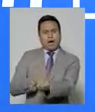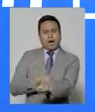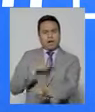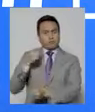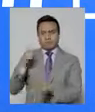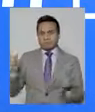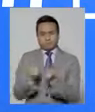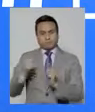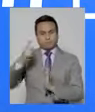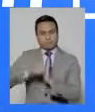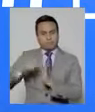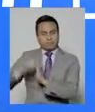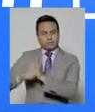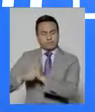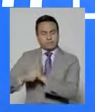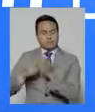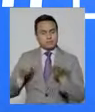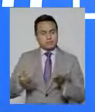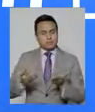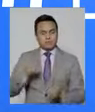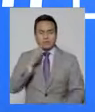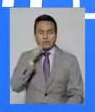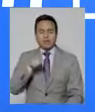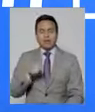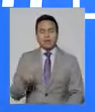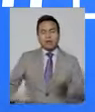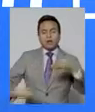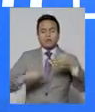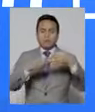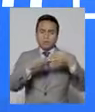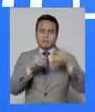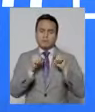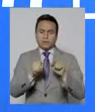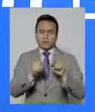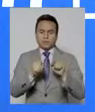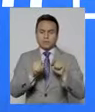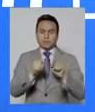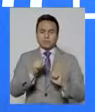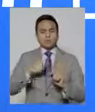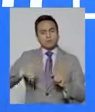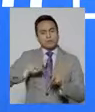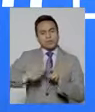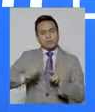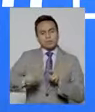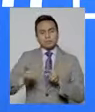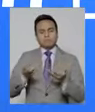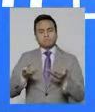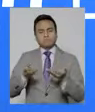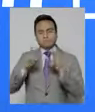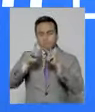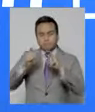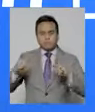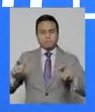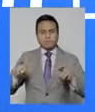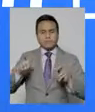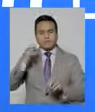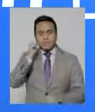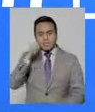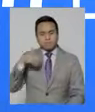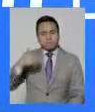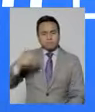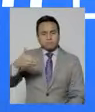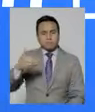en meses. Por lo tanto, es un complemento y, de hecho, iremos analizando con el correr de los días